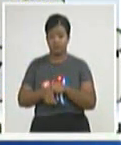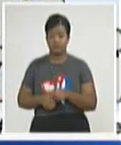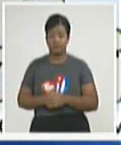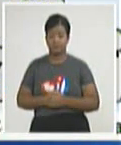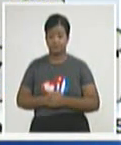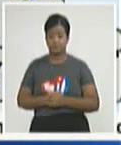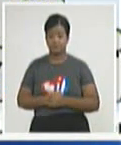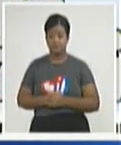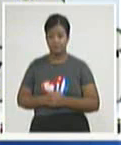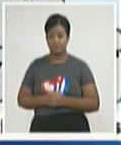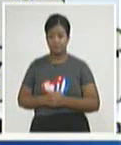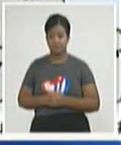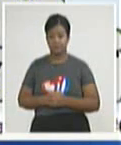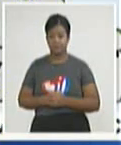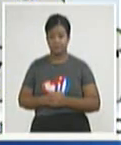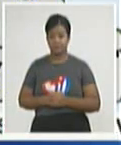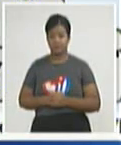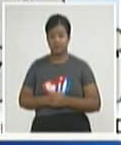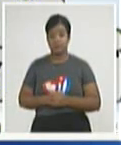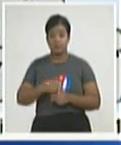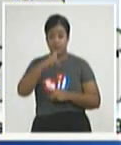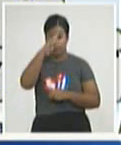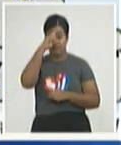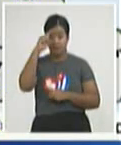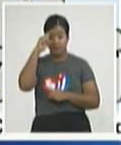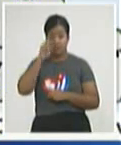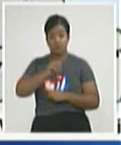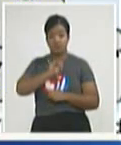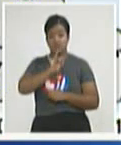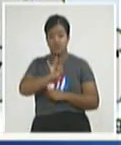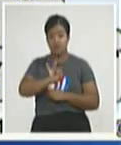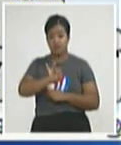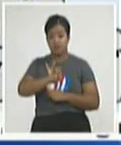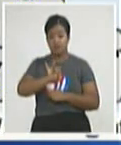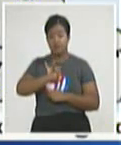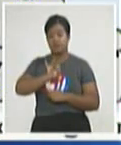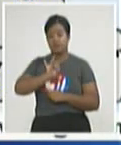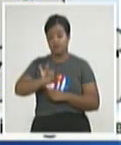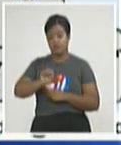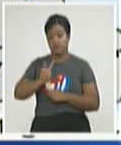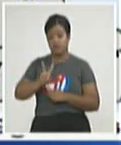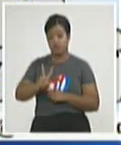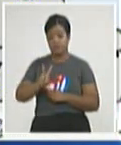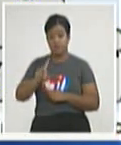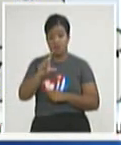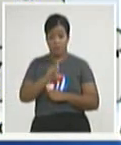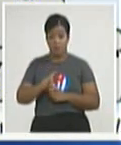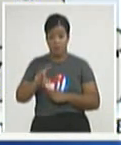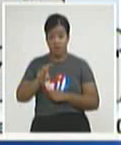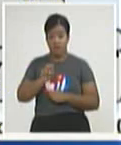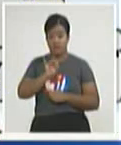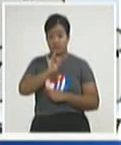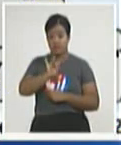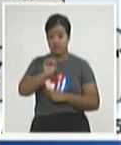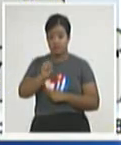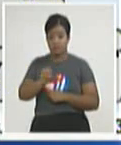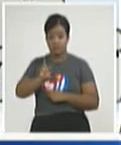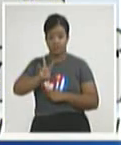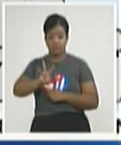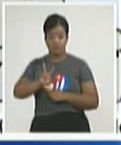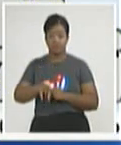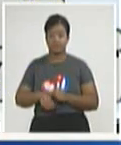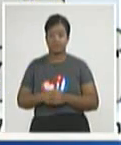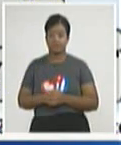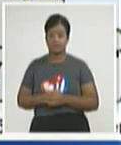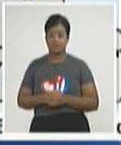que enfrenta. Santi Espíritu con 772 y Camagüey con 703. En el